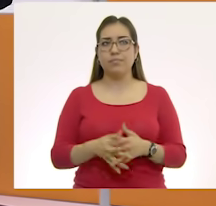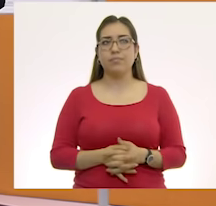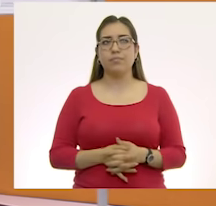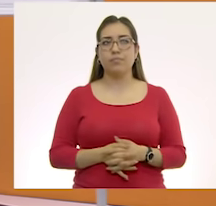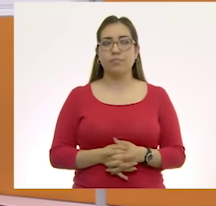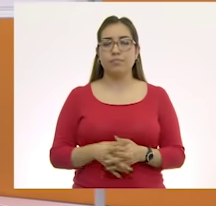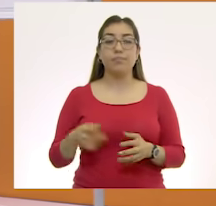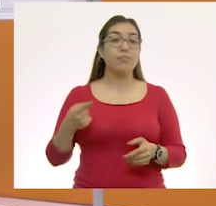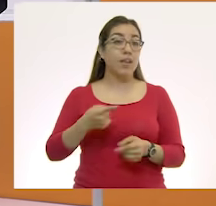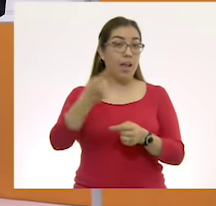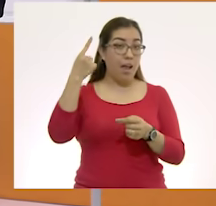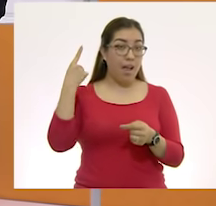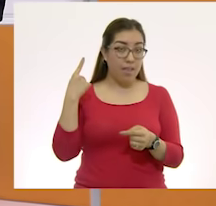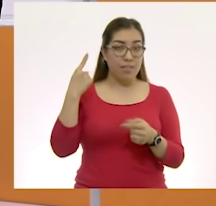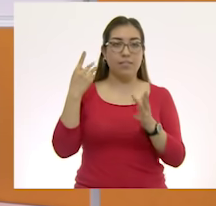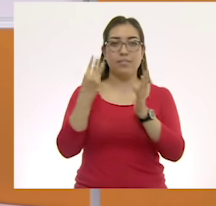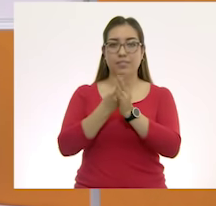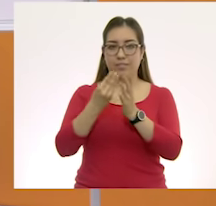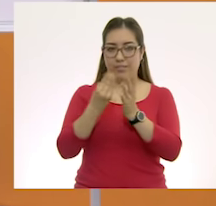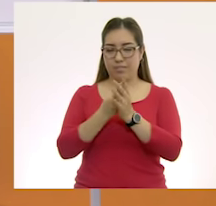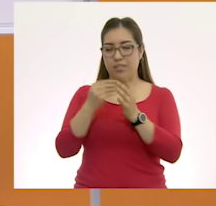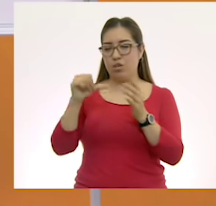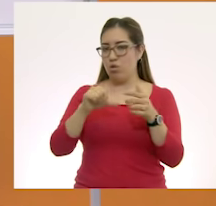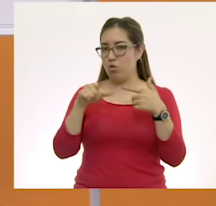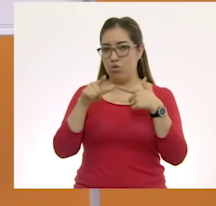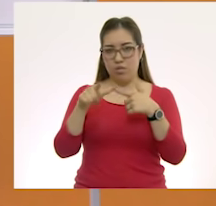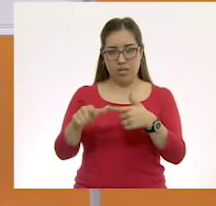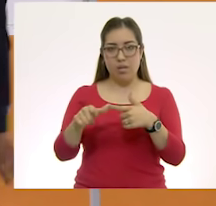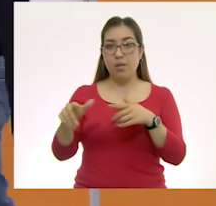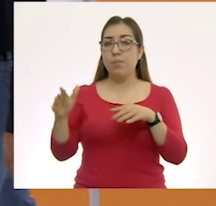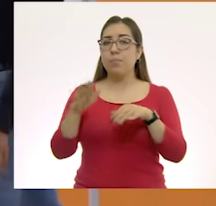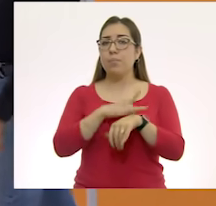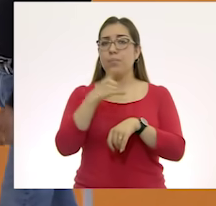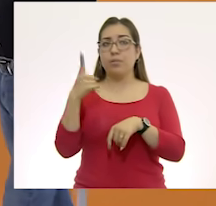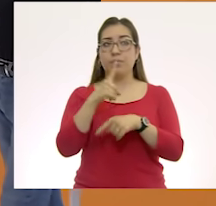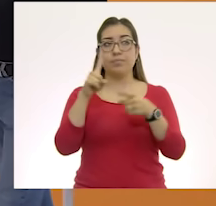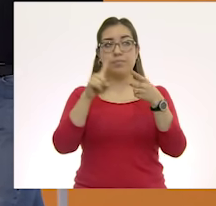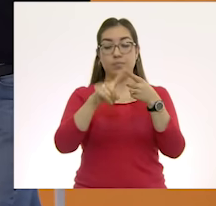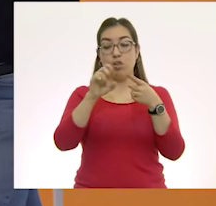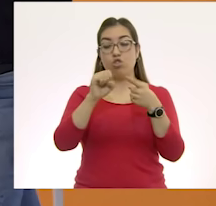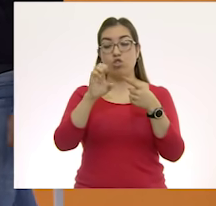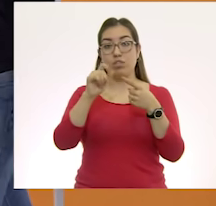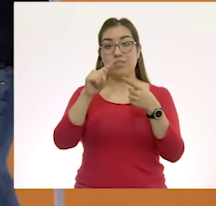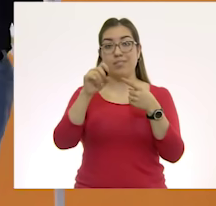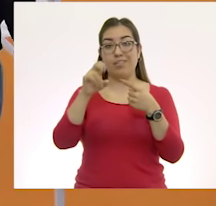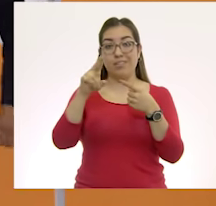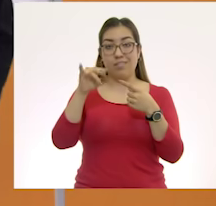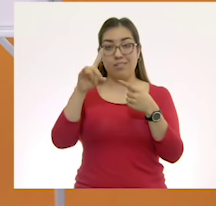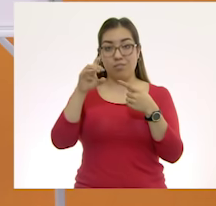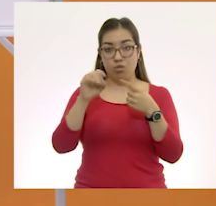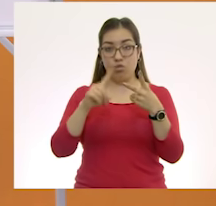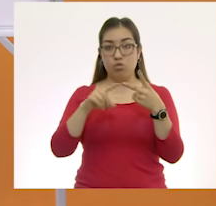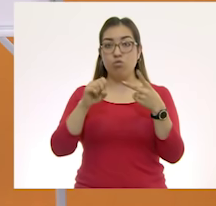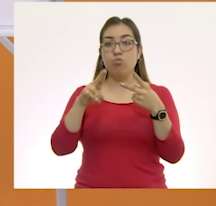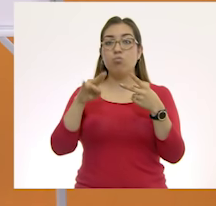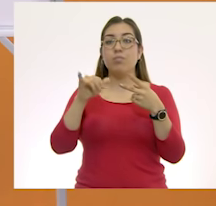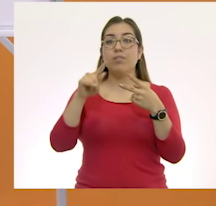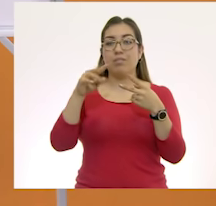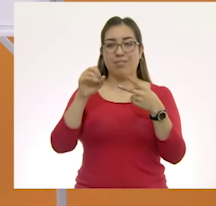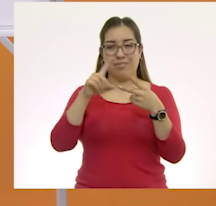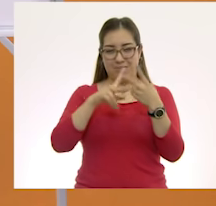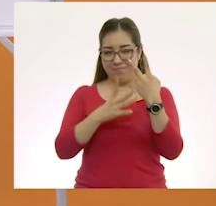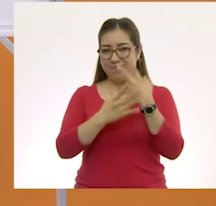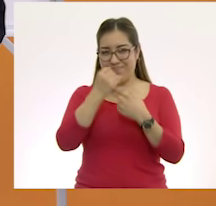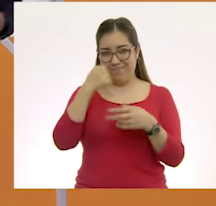una continuación de la clase anterior, ya que vamos a seguir viendo los movimientos sostenidos y súbitos que ya practicamos en la clase